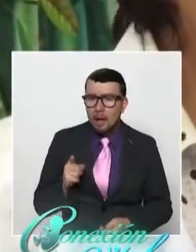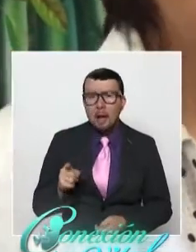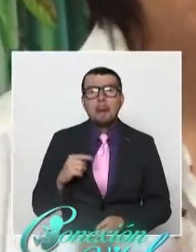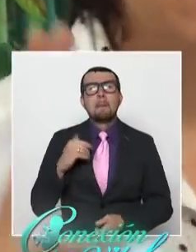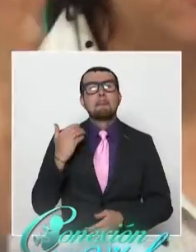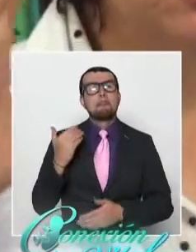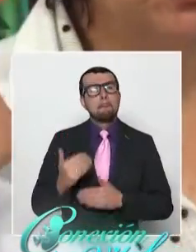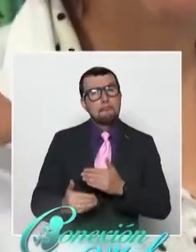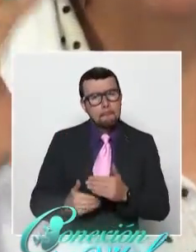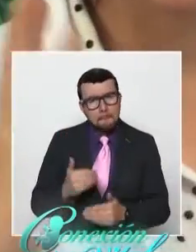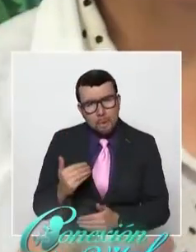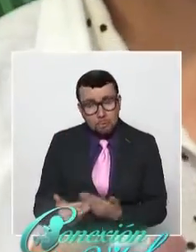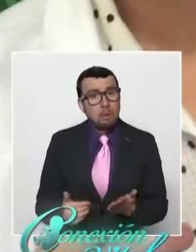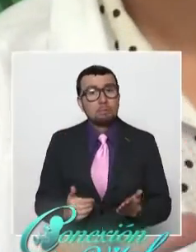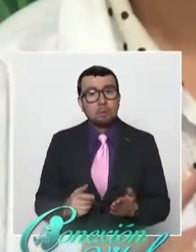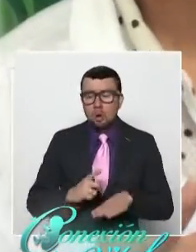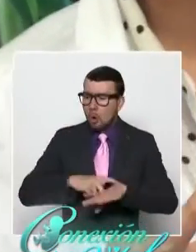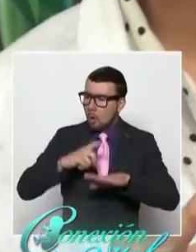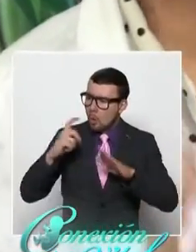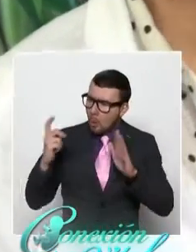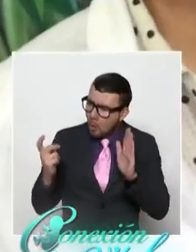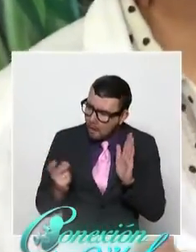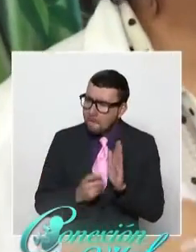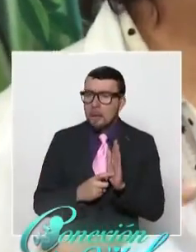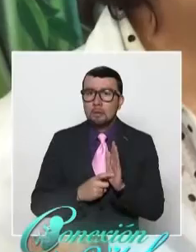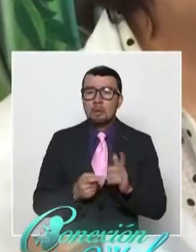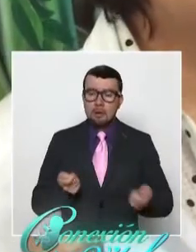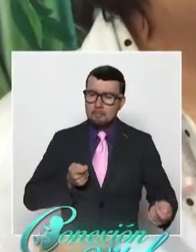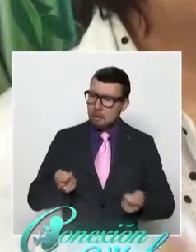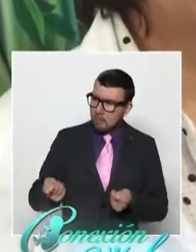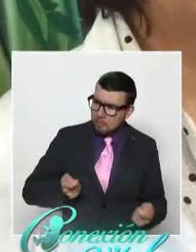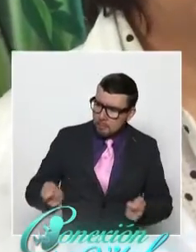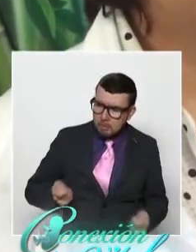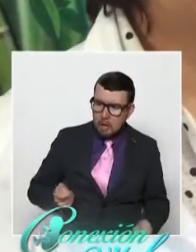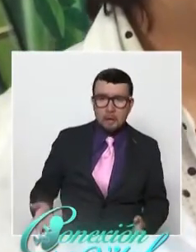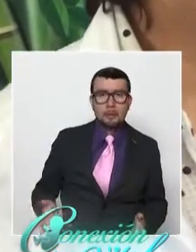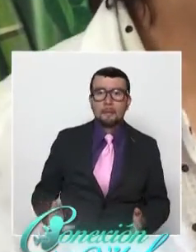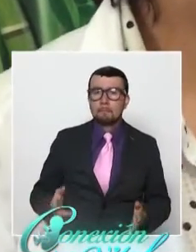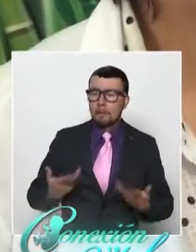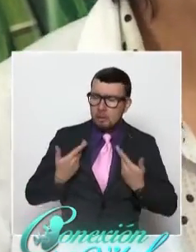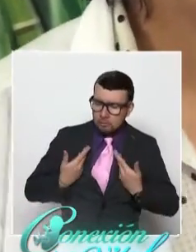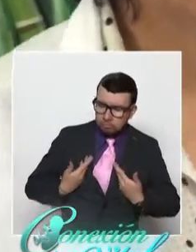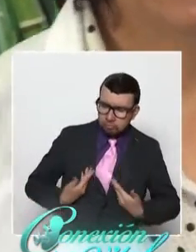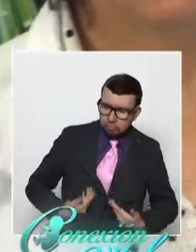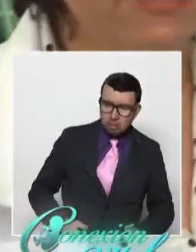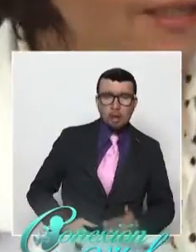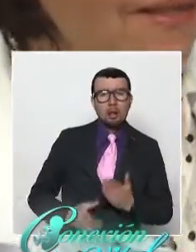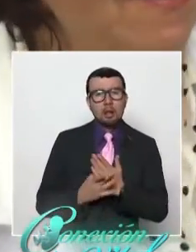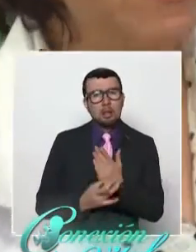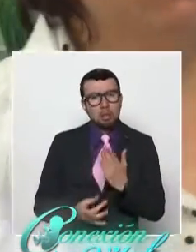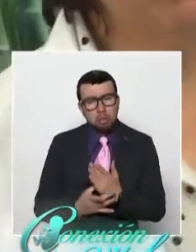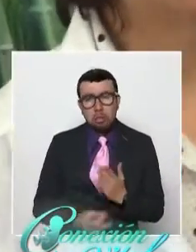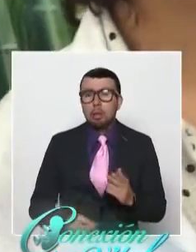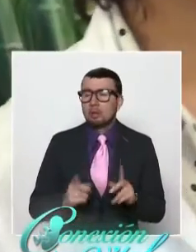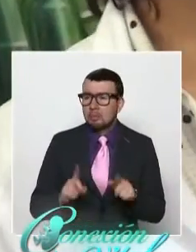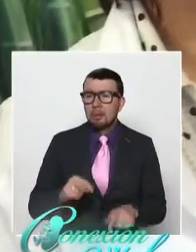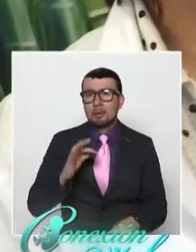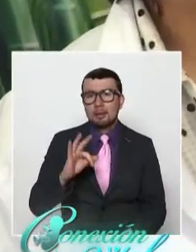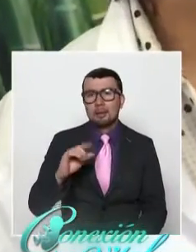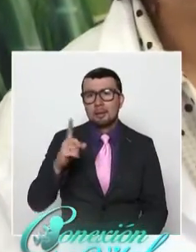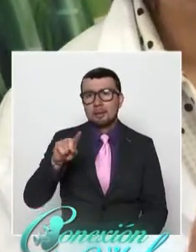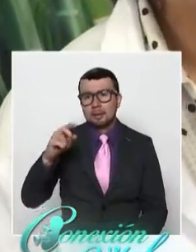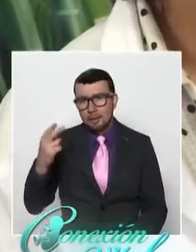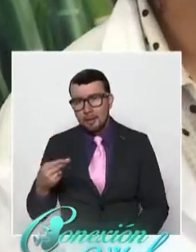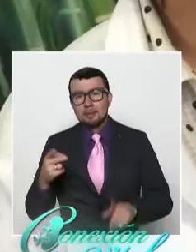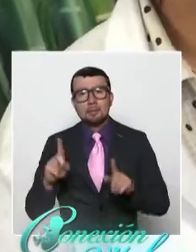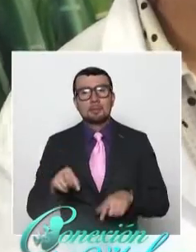proceso, toda la valoración completa, vamos a hacerle todo el tamizaje de perfil lipídico, TSH, T4